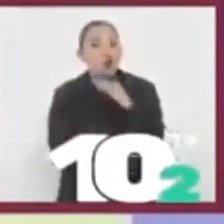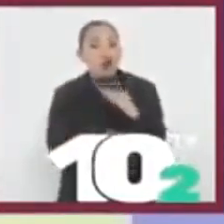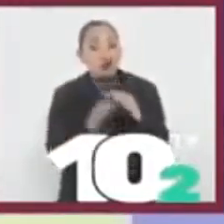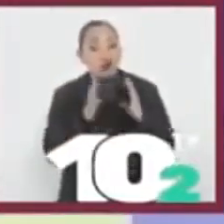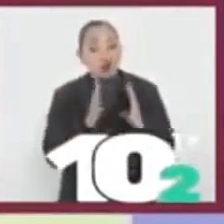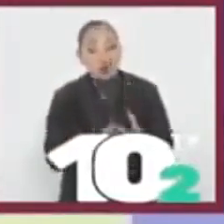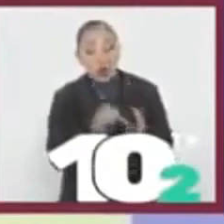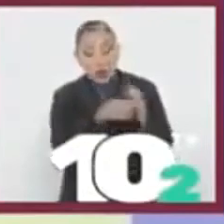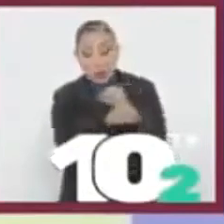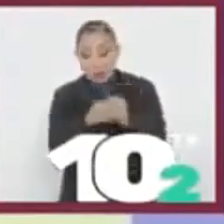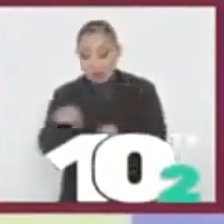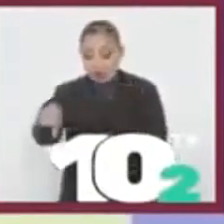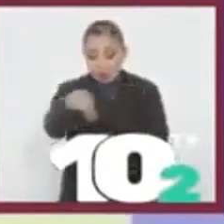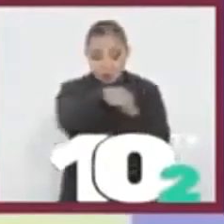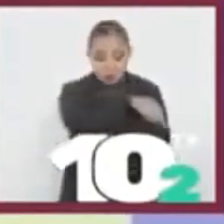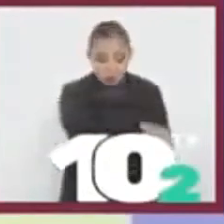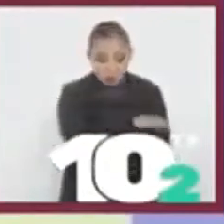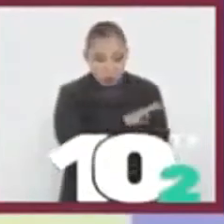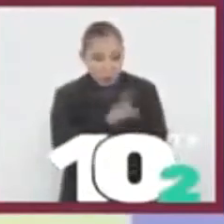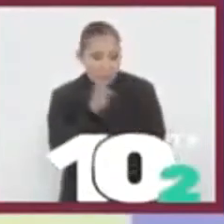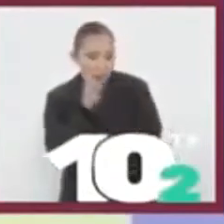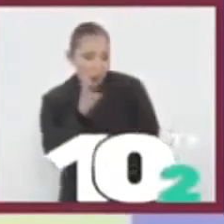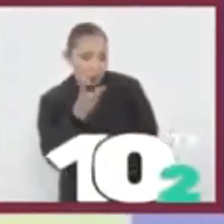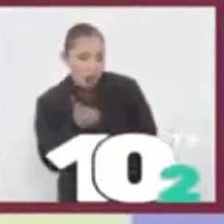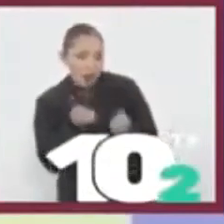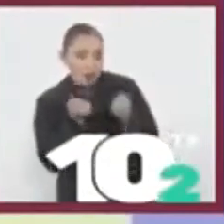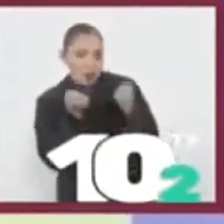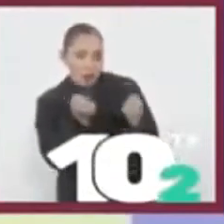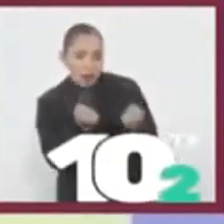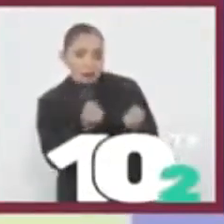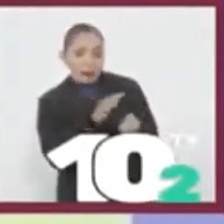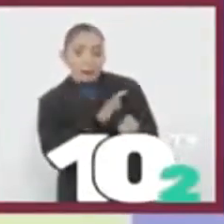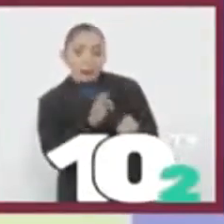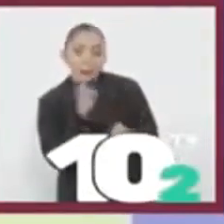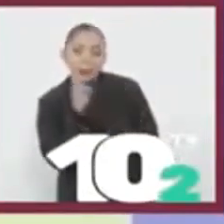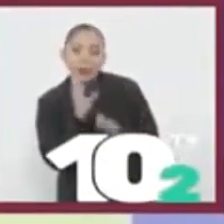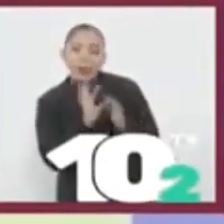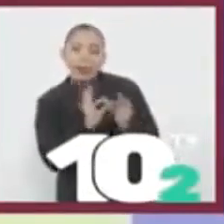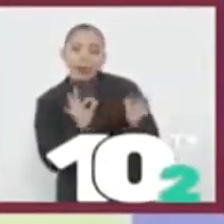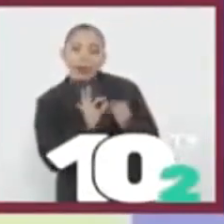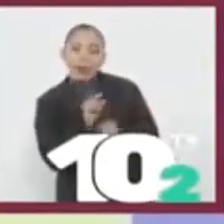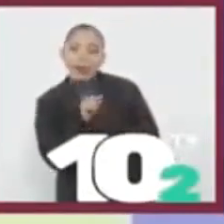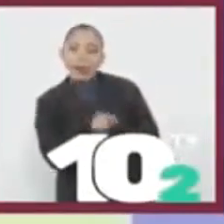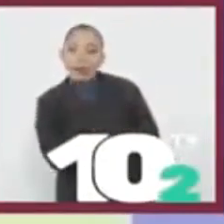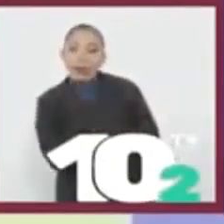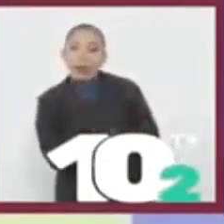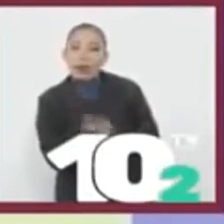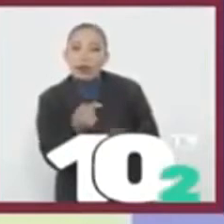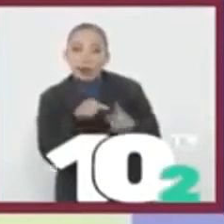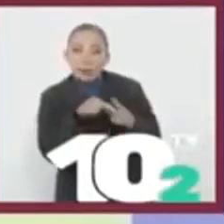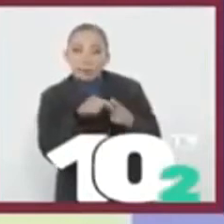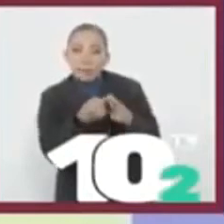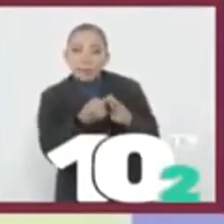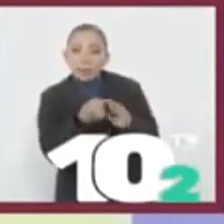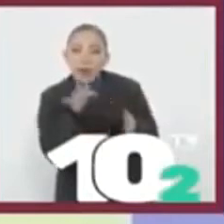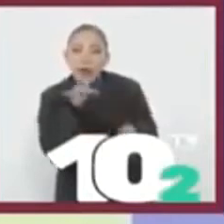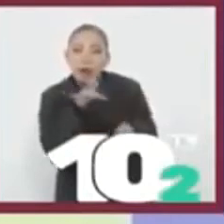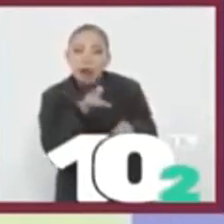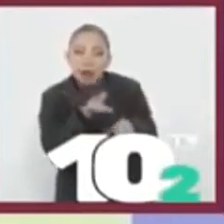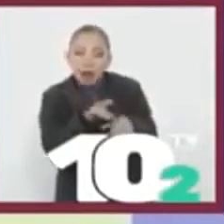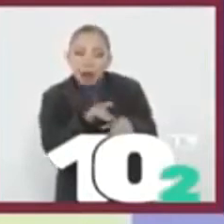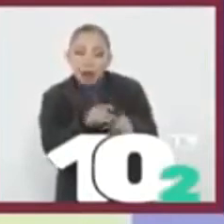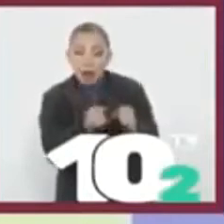cuerpos son capaces de experimentar al menos una fuerza de la cual se puede especificar el punto de